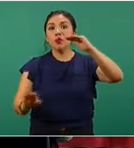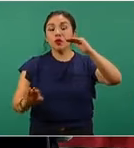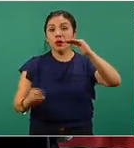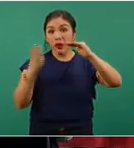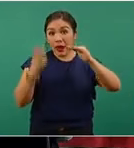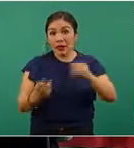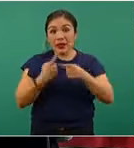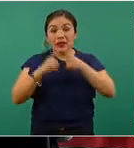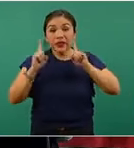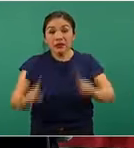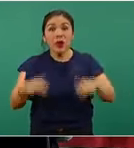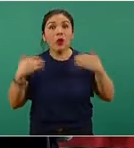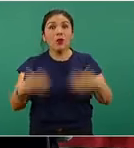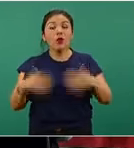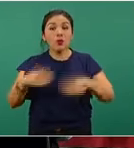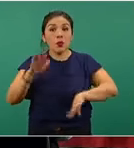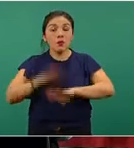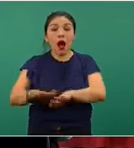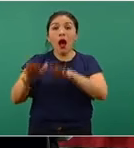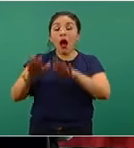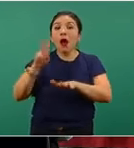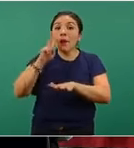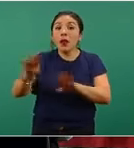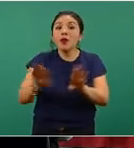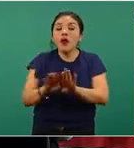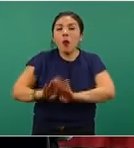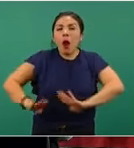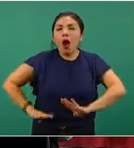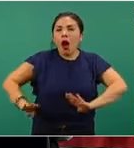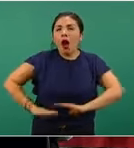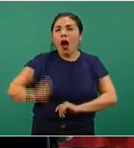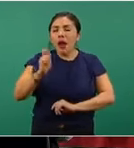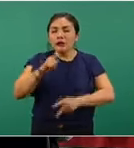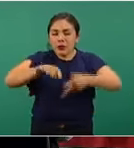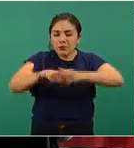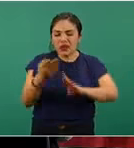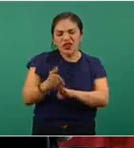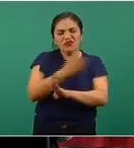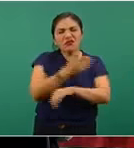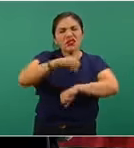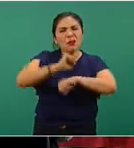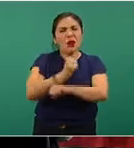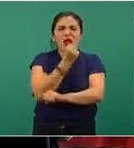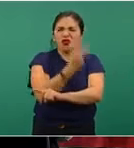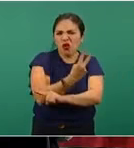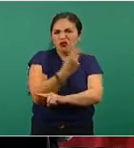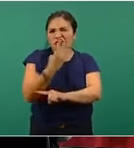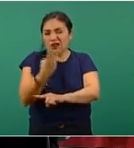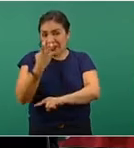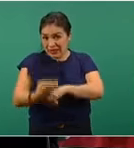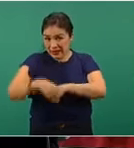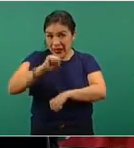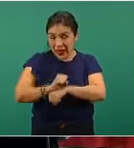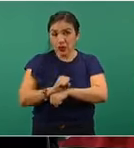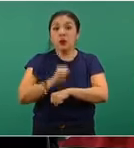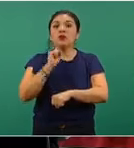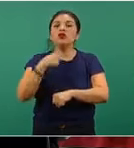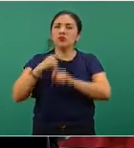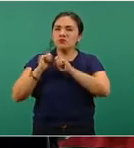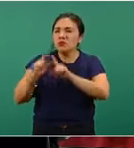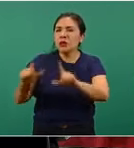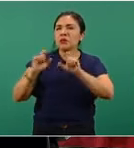diferencia que refleja la tendencia que más o menos desde la semana 2, 3 de este año hemos venido